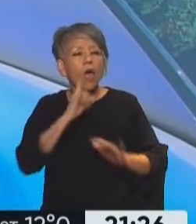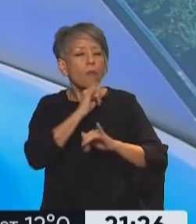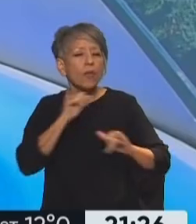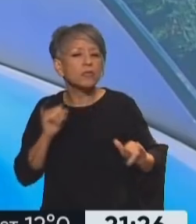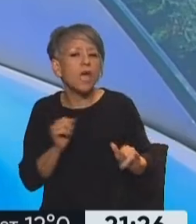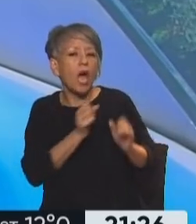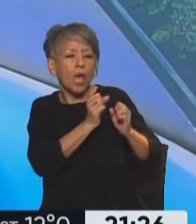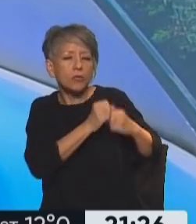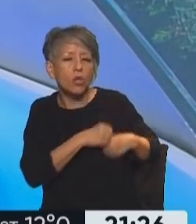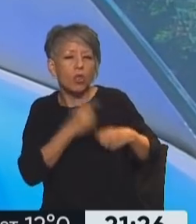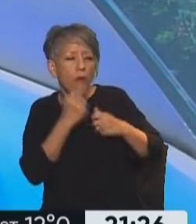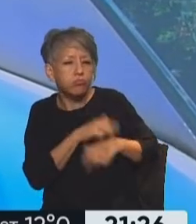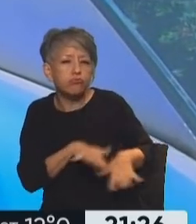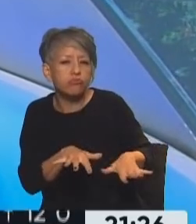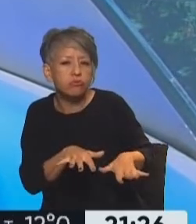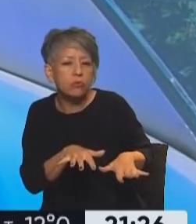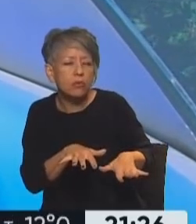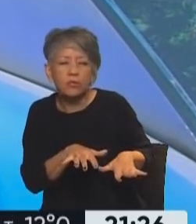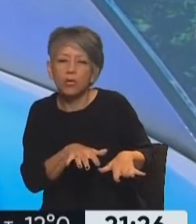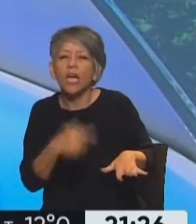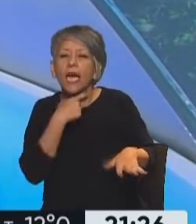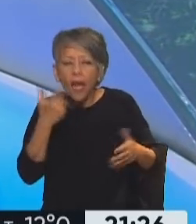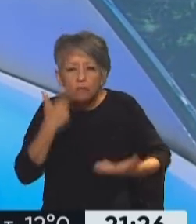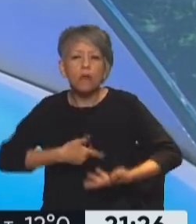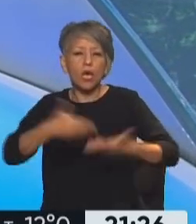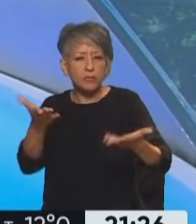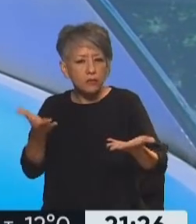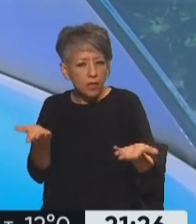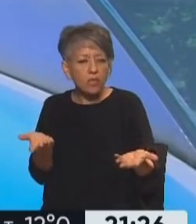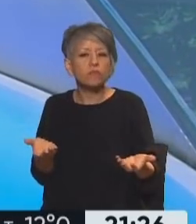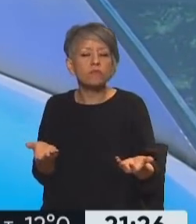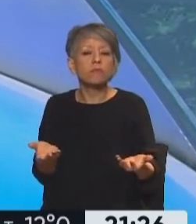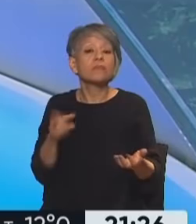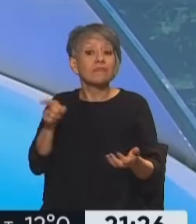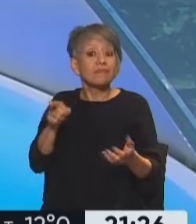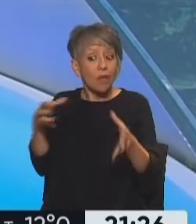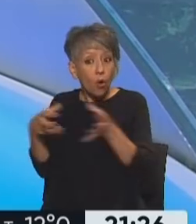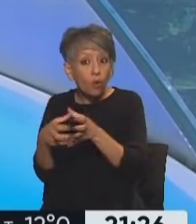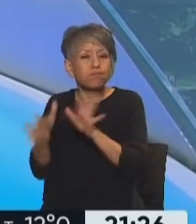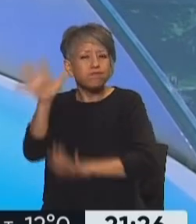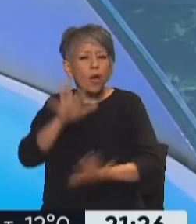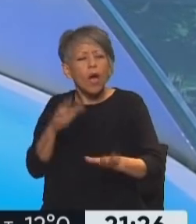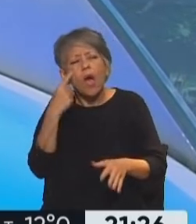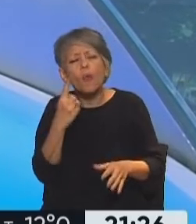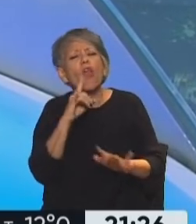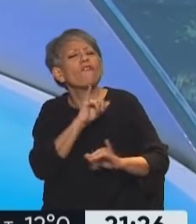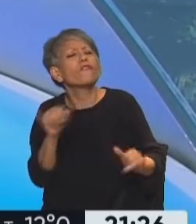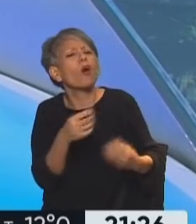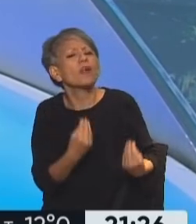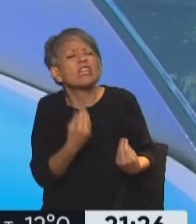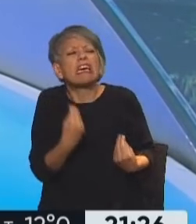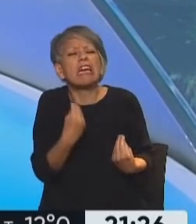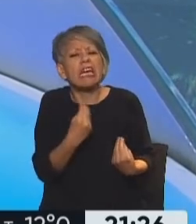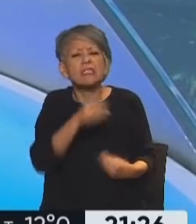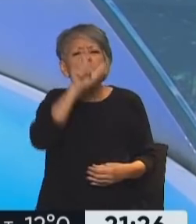en on. Están reclamando un proyecto de comunicación para que el Poder Ejecutivo Nacional informe sobre lo que apareció